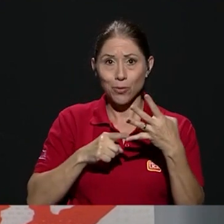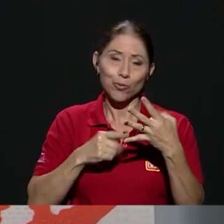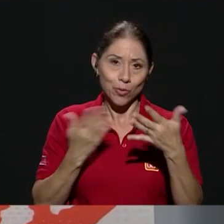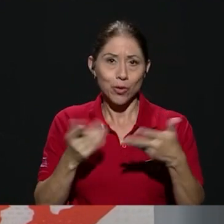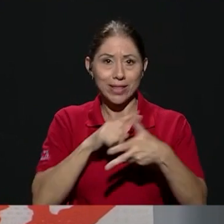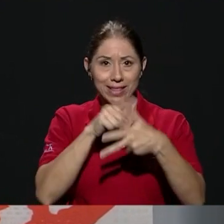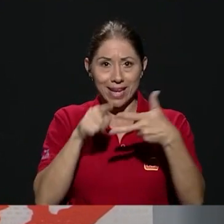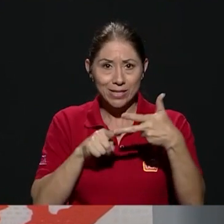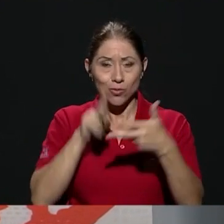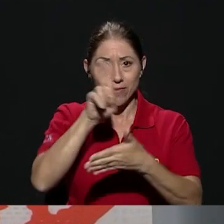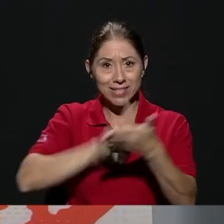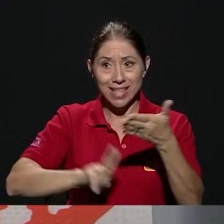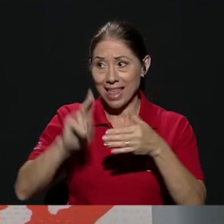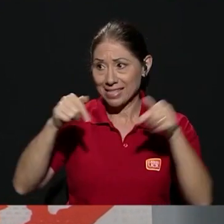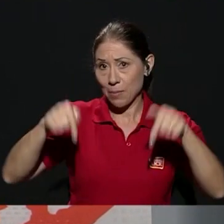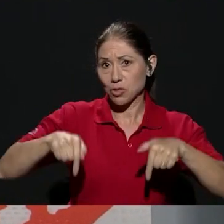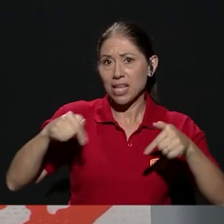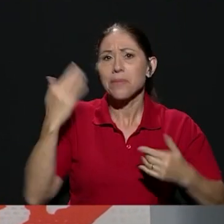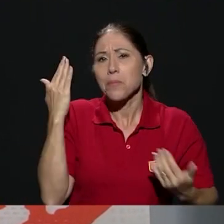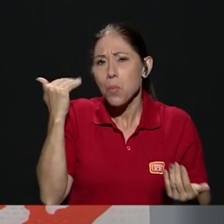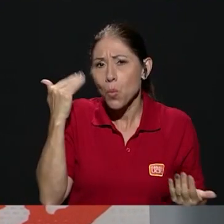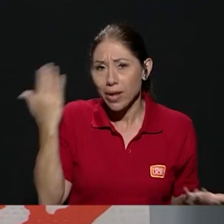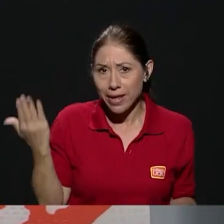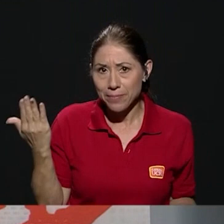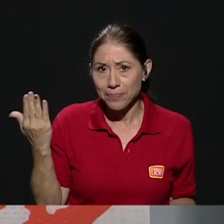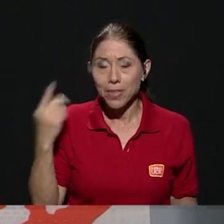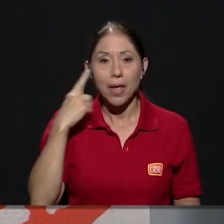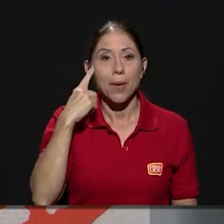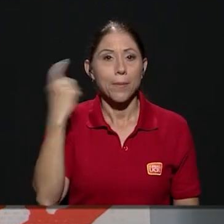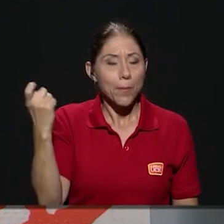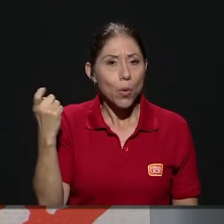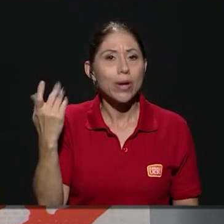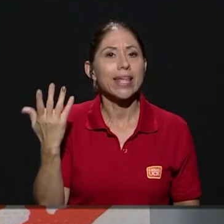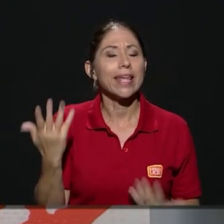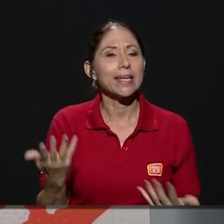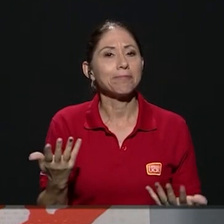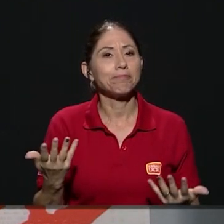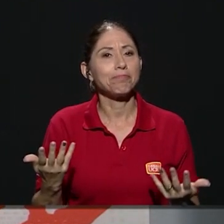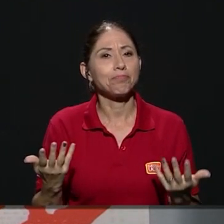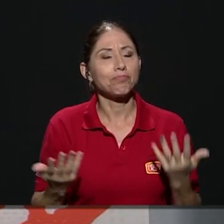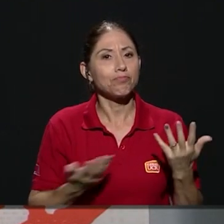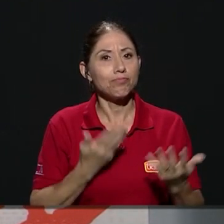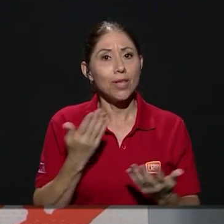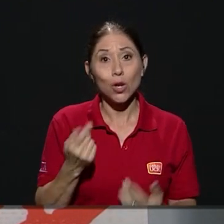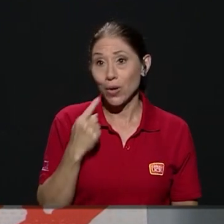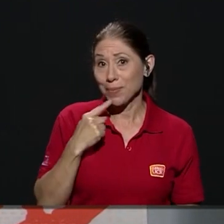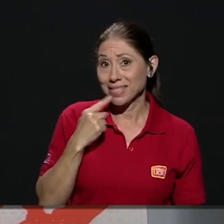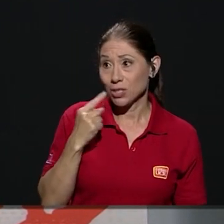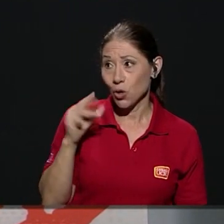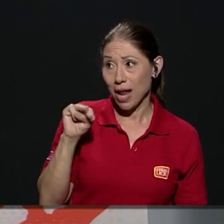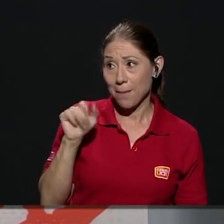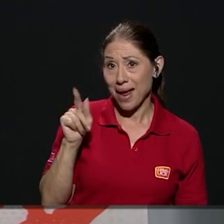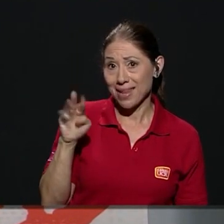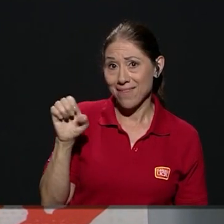tres universidades es porque en el marco de lo que Maribel menciona,